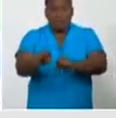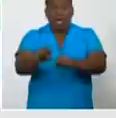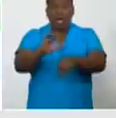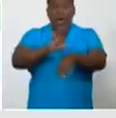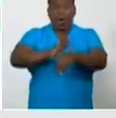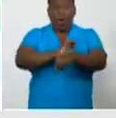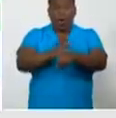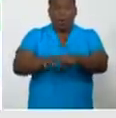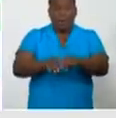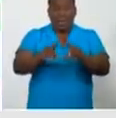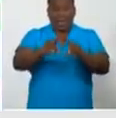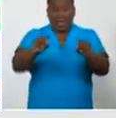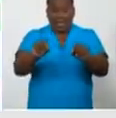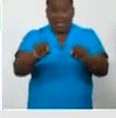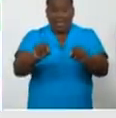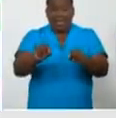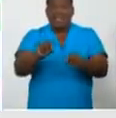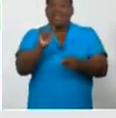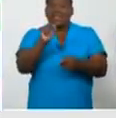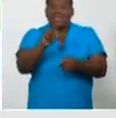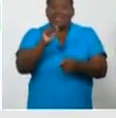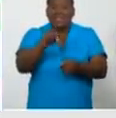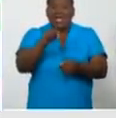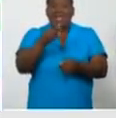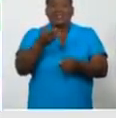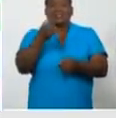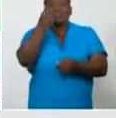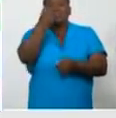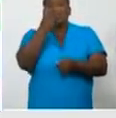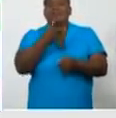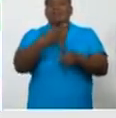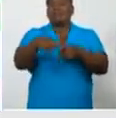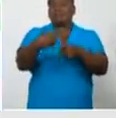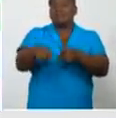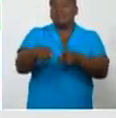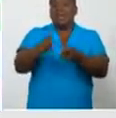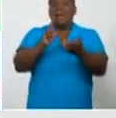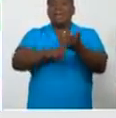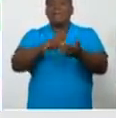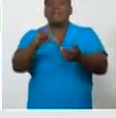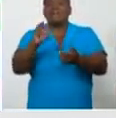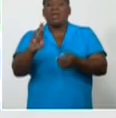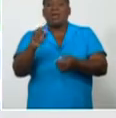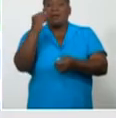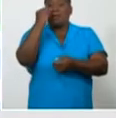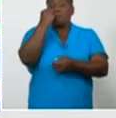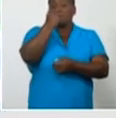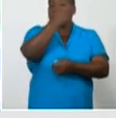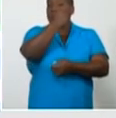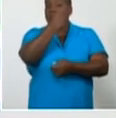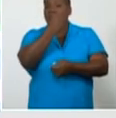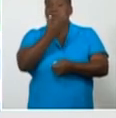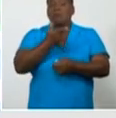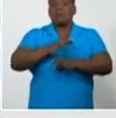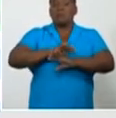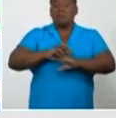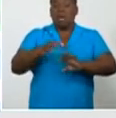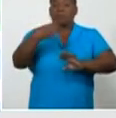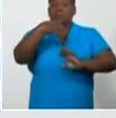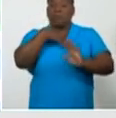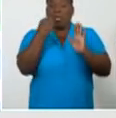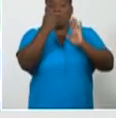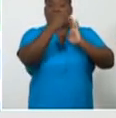antígeno positivo, con un PCR, para lograr que tengamos indicadores como